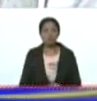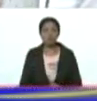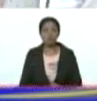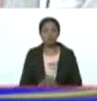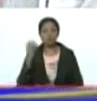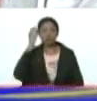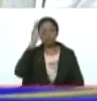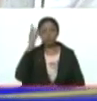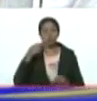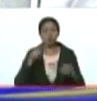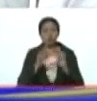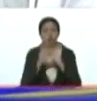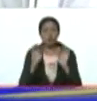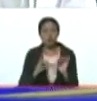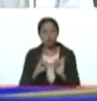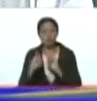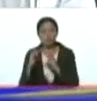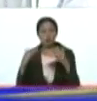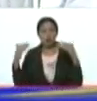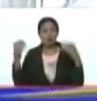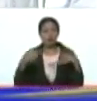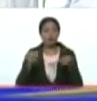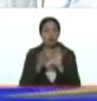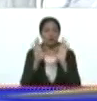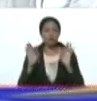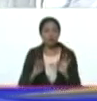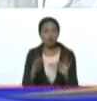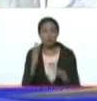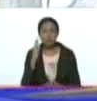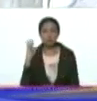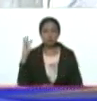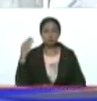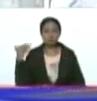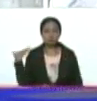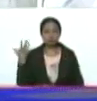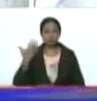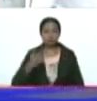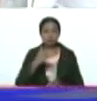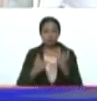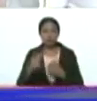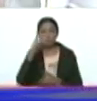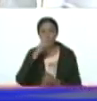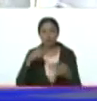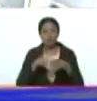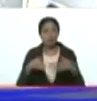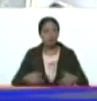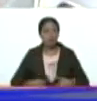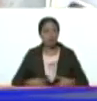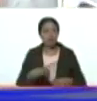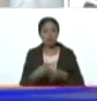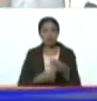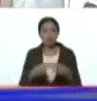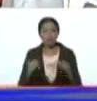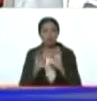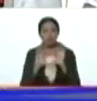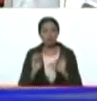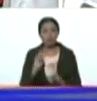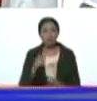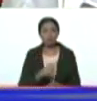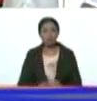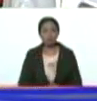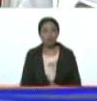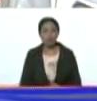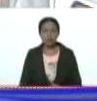capacidad resolutiva muy grande que se había venido a menos en el último año y que, bueno, con el esfuerzo que usted ha hecho con el Instituto Venezolano de los Seguros